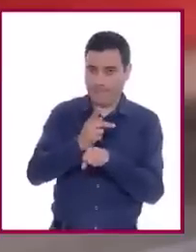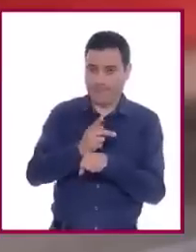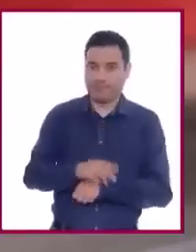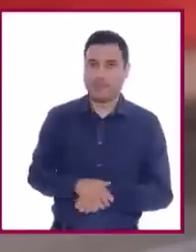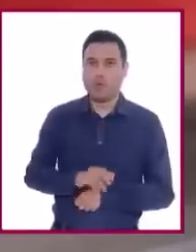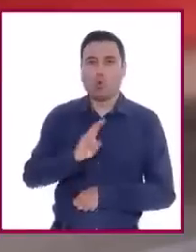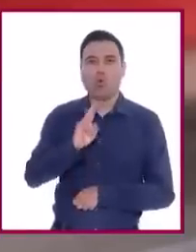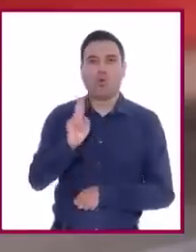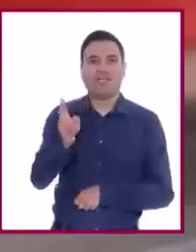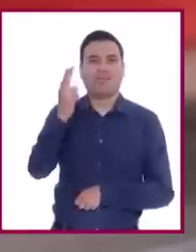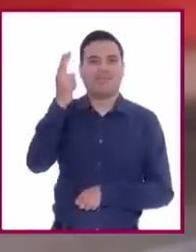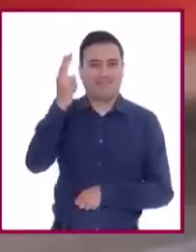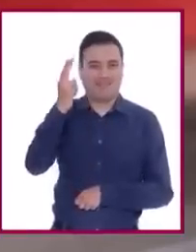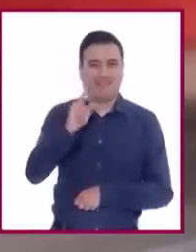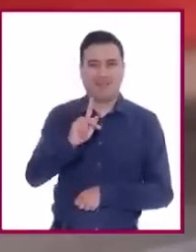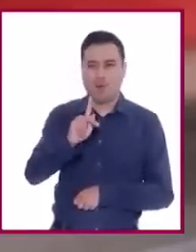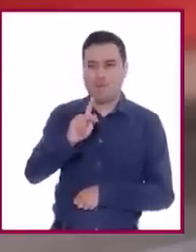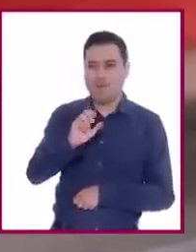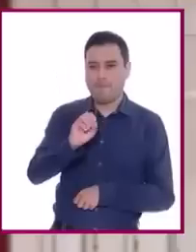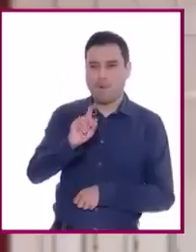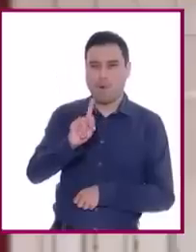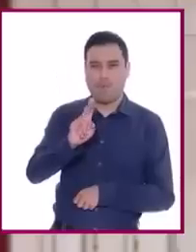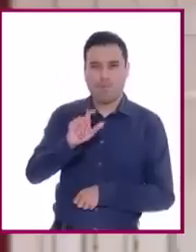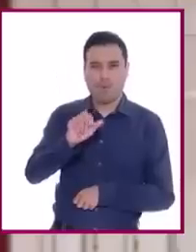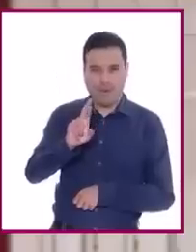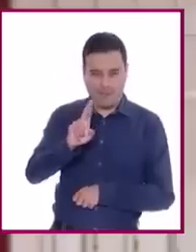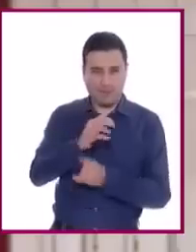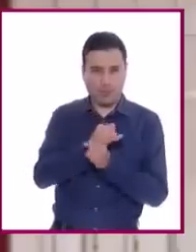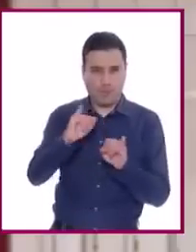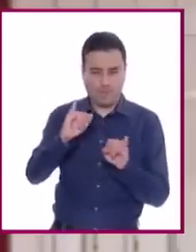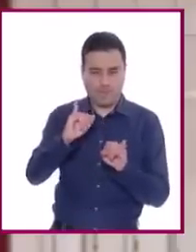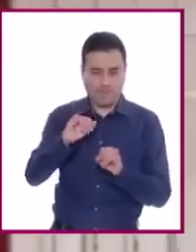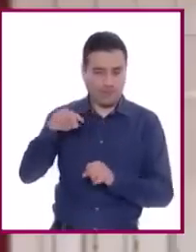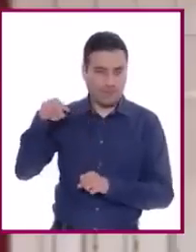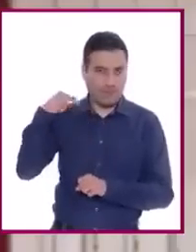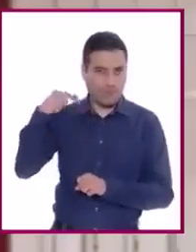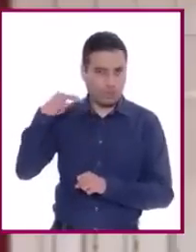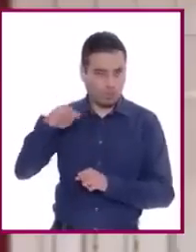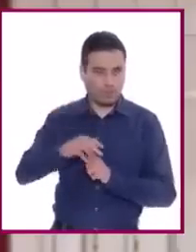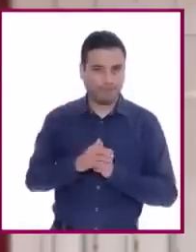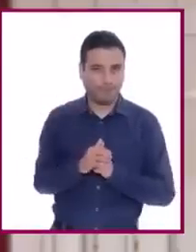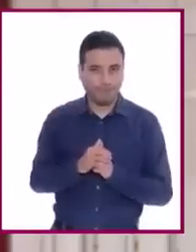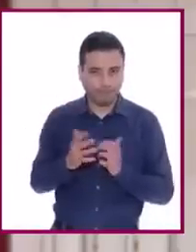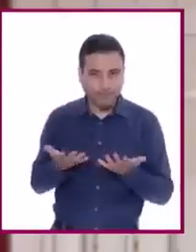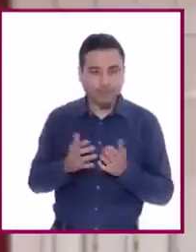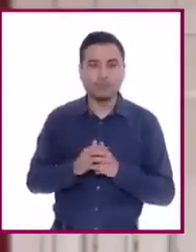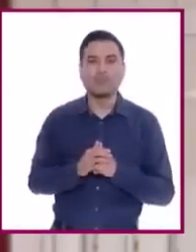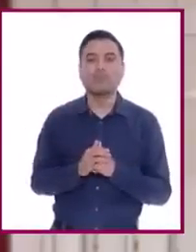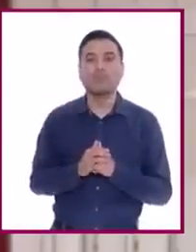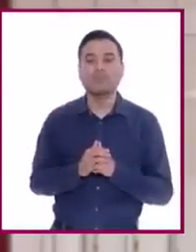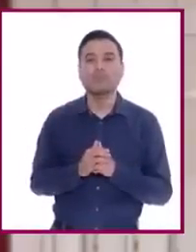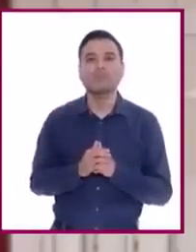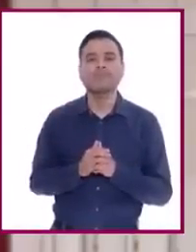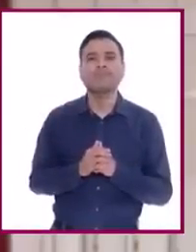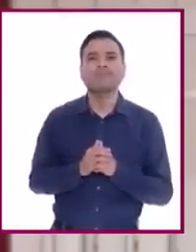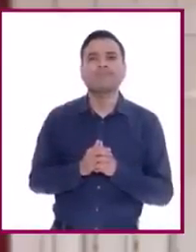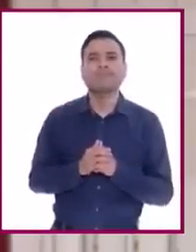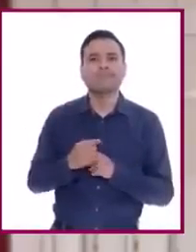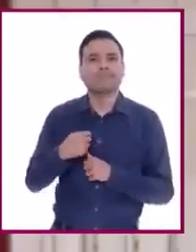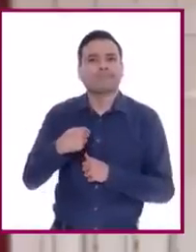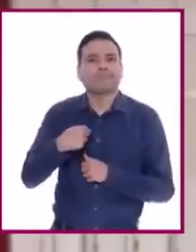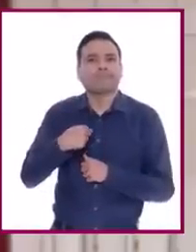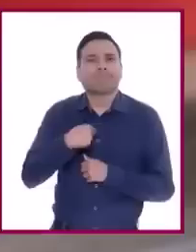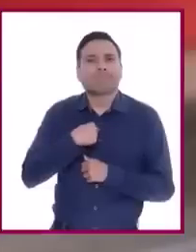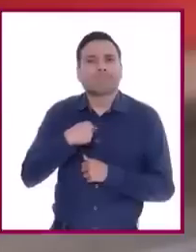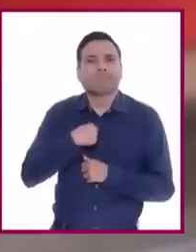Popular Autónoma de Veracruz en la upap una de las cosas principales que a mí en lo particular me me motivó como